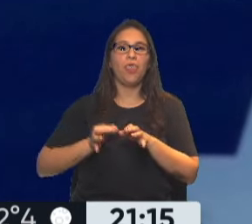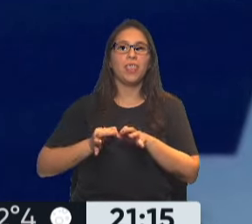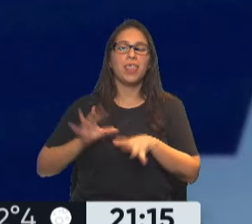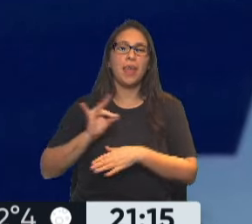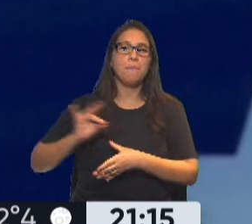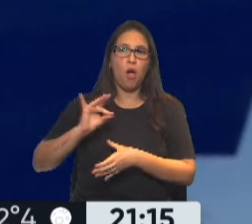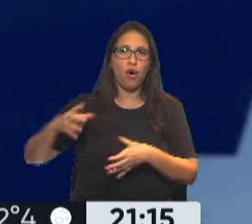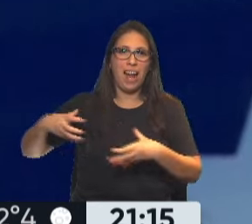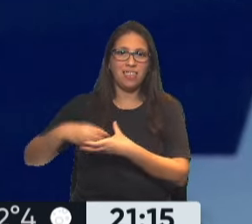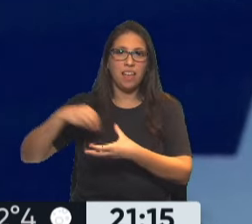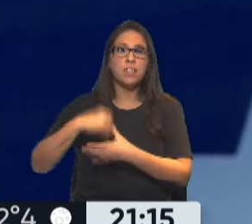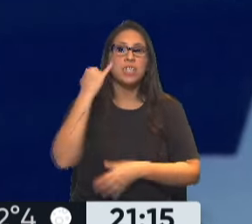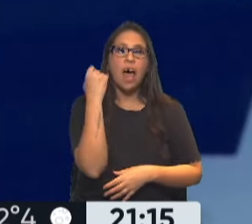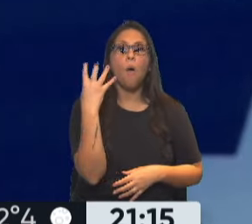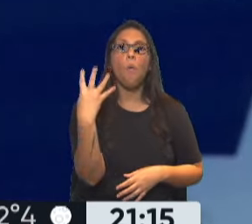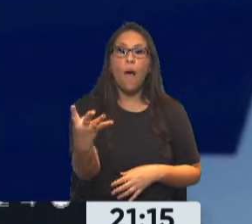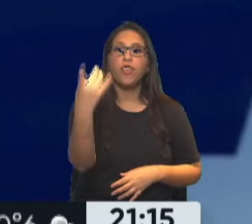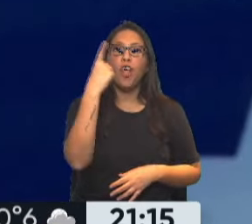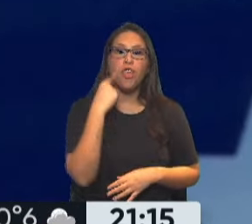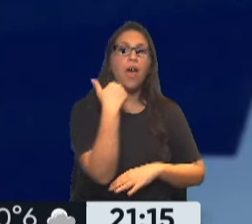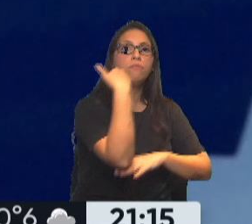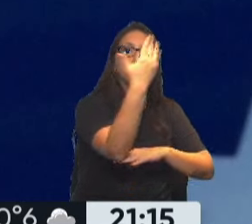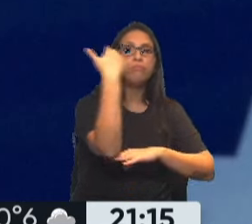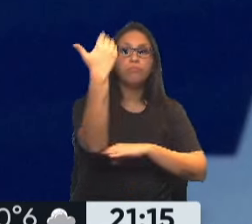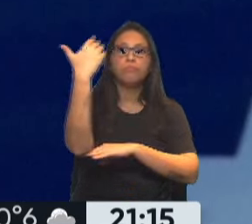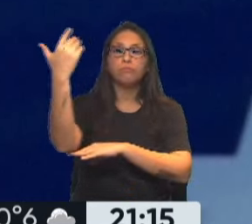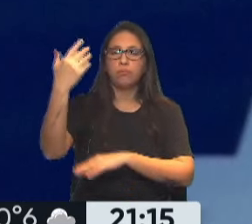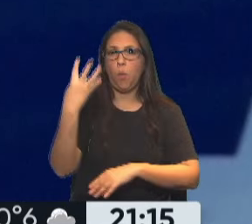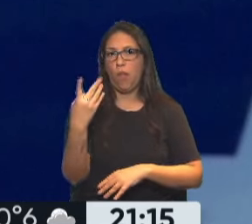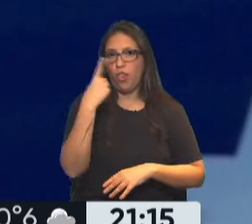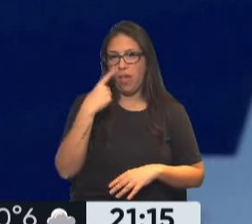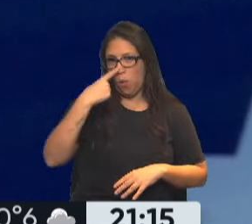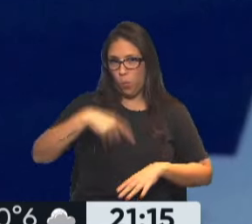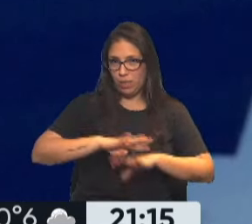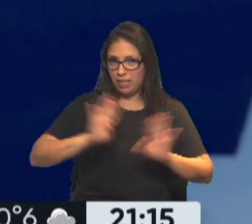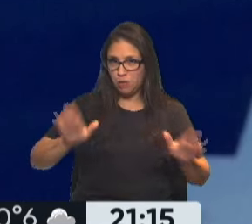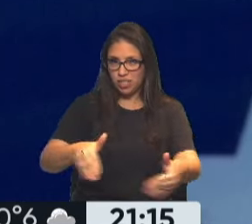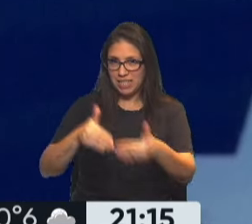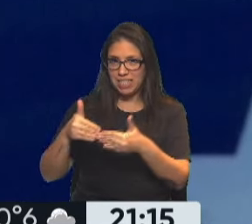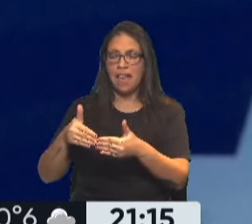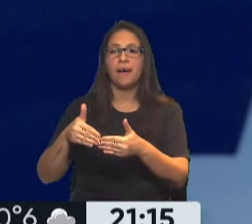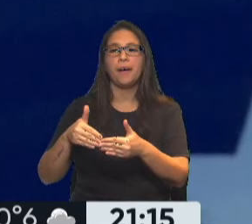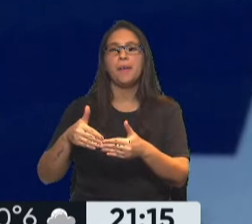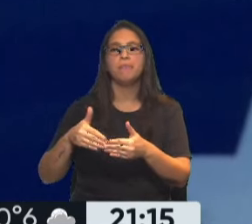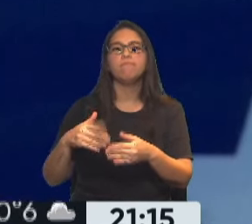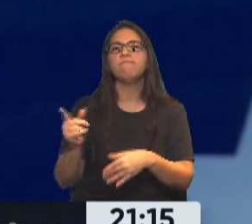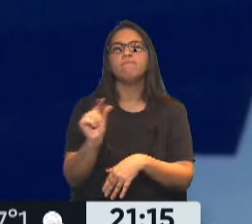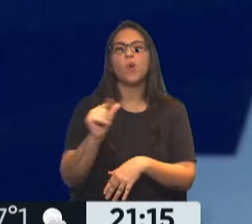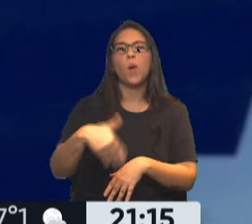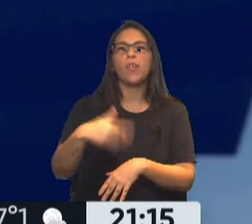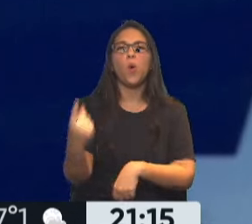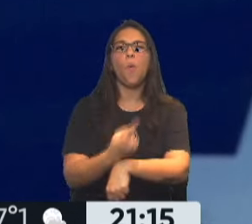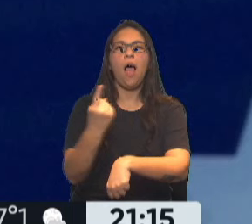el cuarto día de convención, cuarto y último, porque se espera que en más, un poquito más de una hora, hable